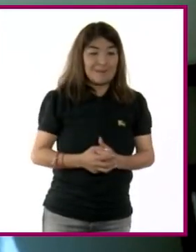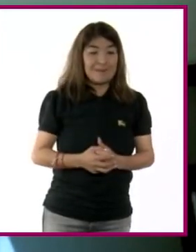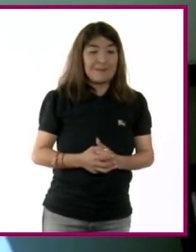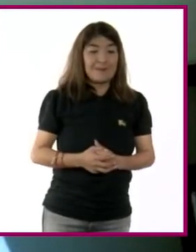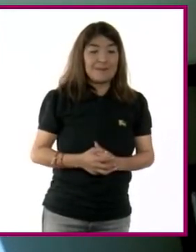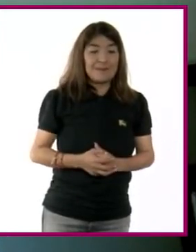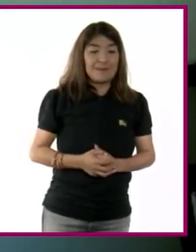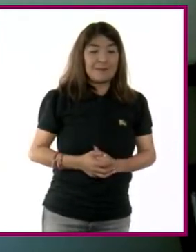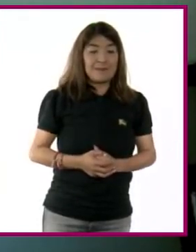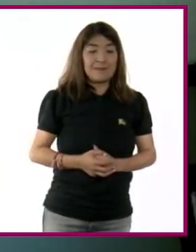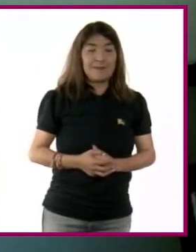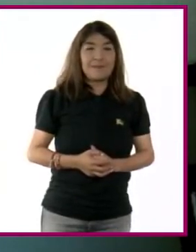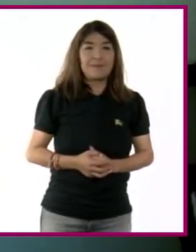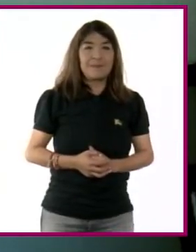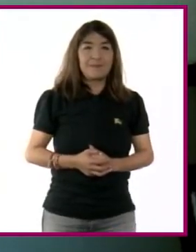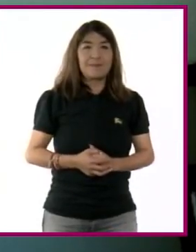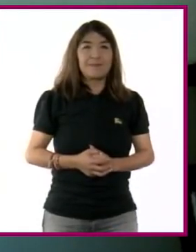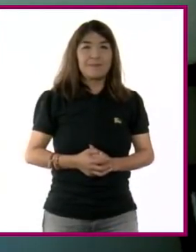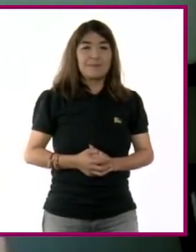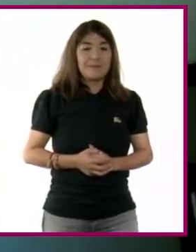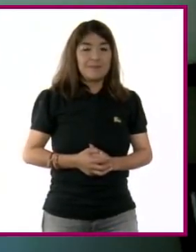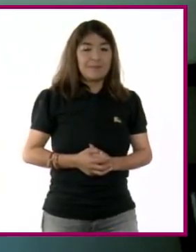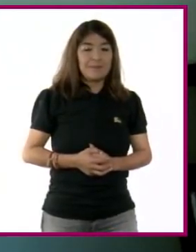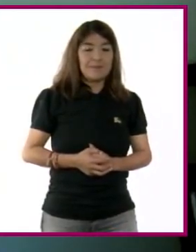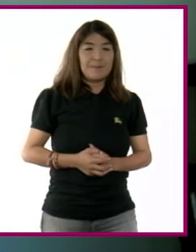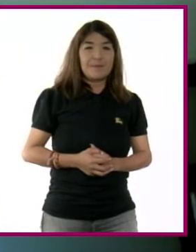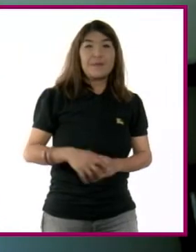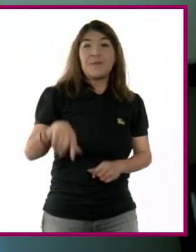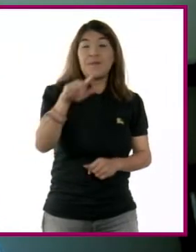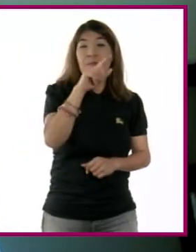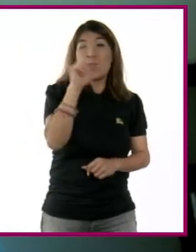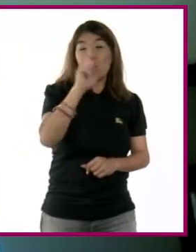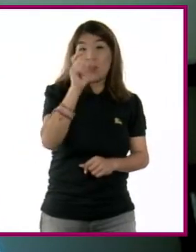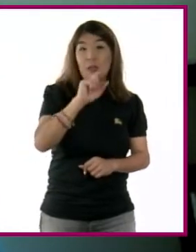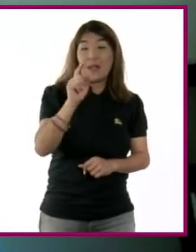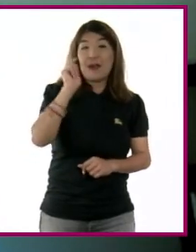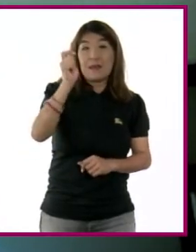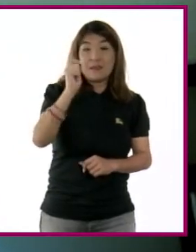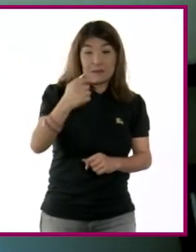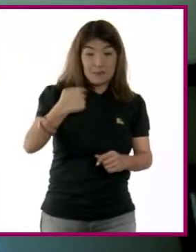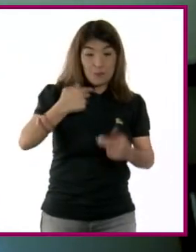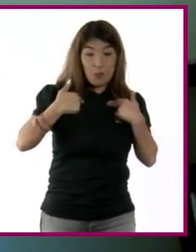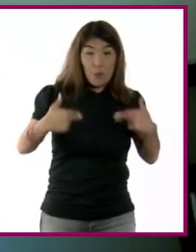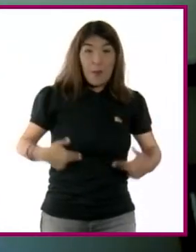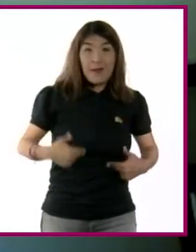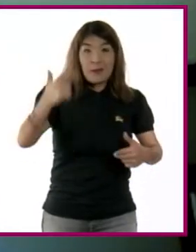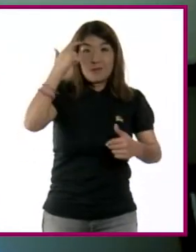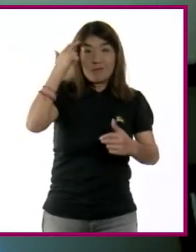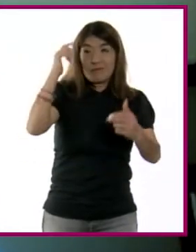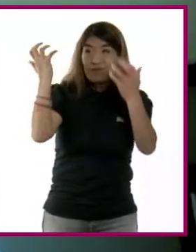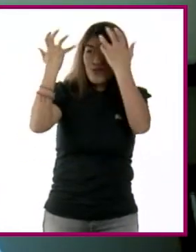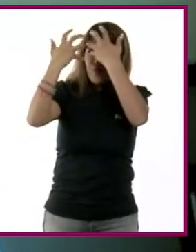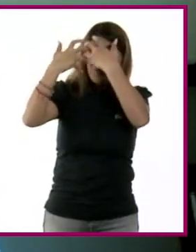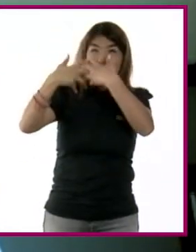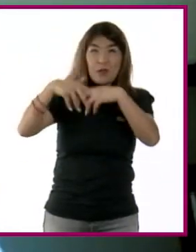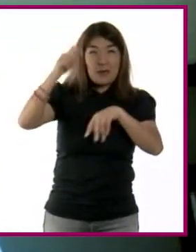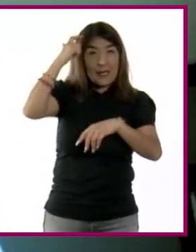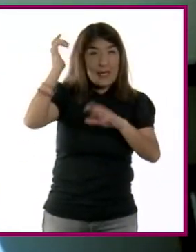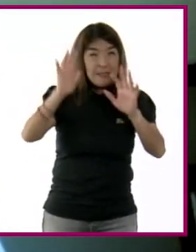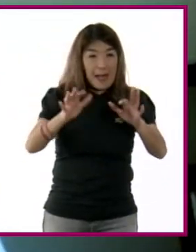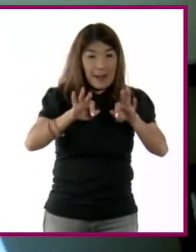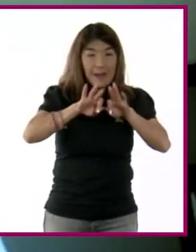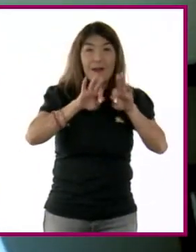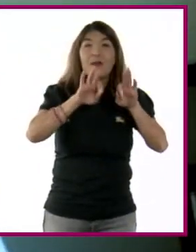aún y cuando el cerebro racional empieza a desarrollarse, pues sí hay un tema